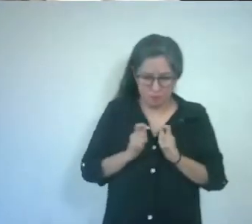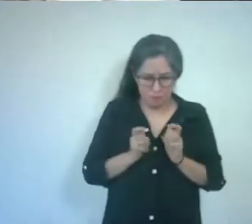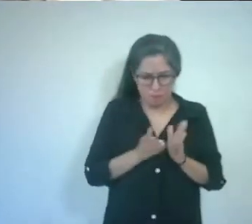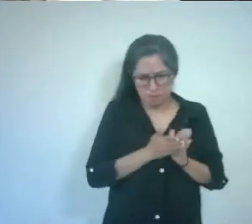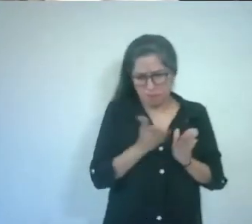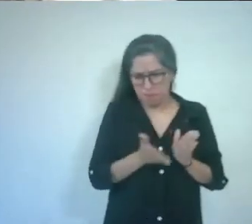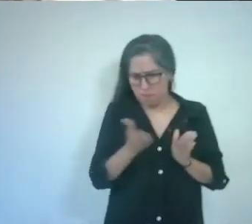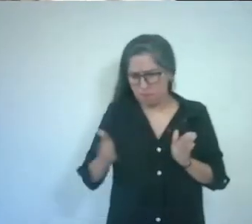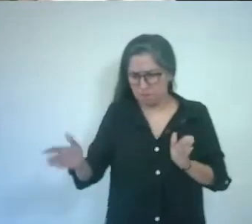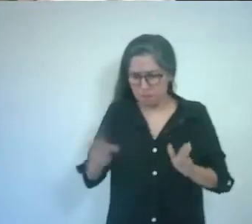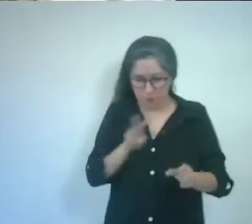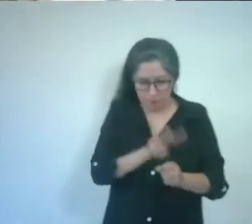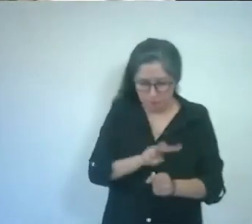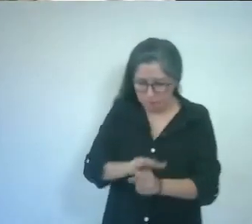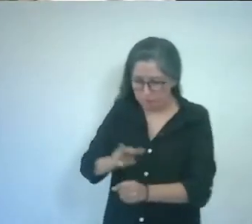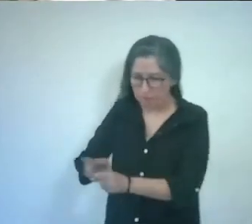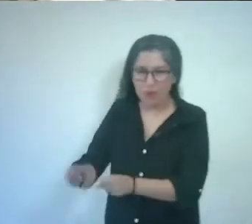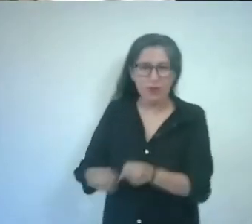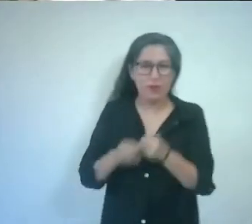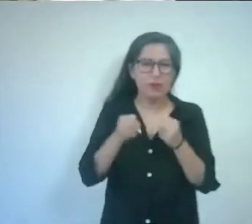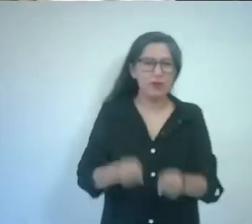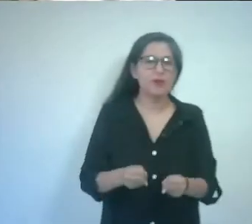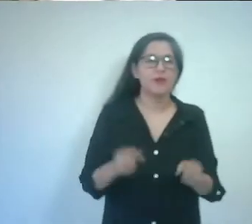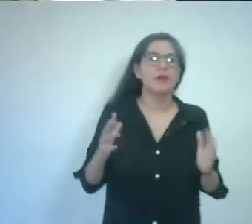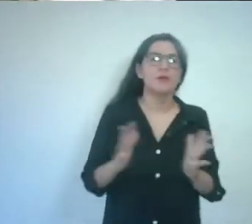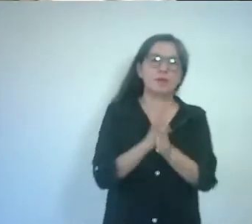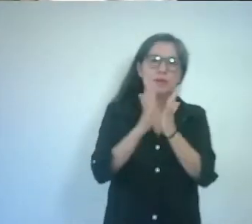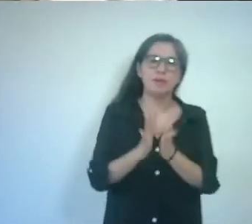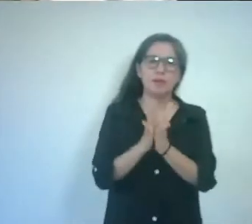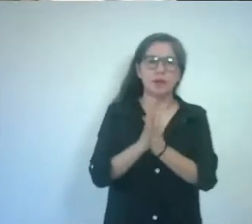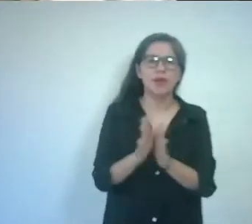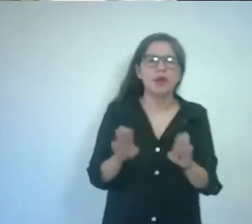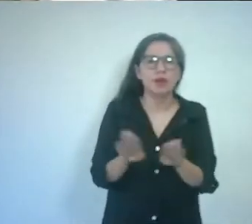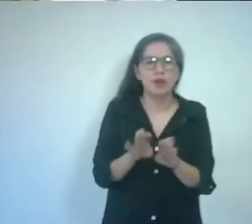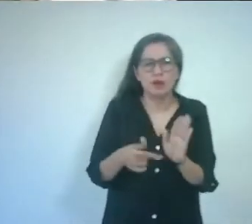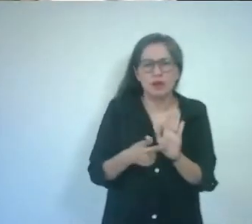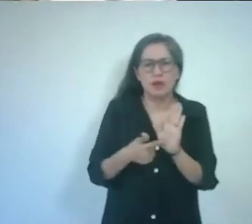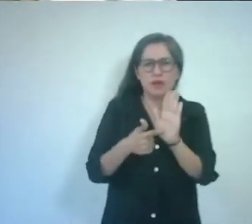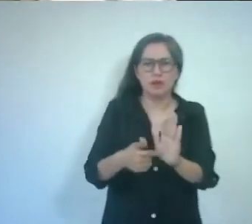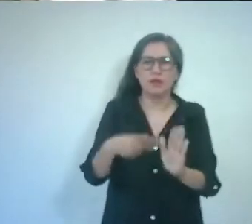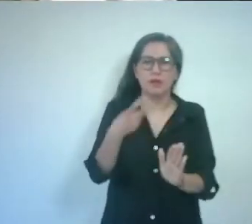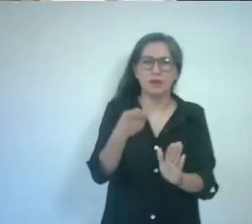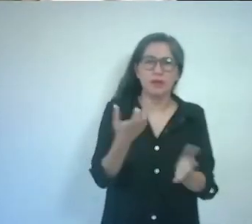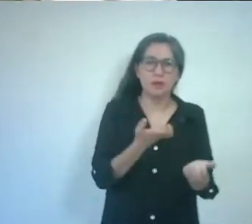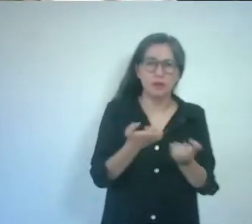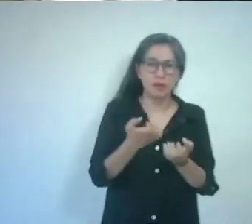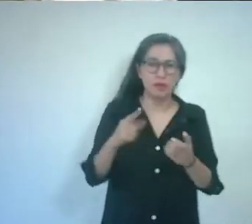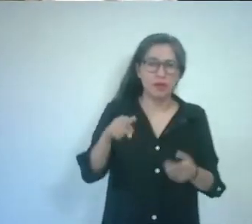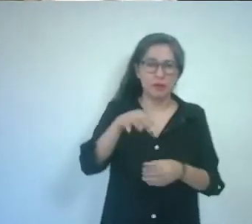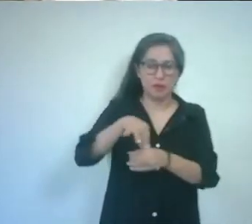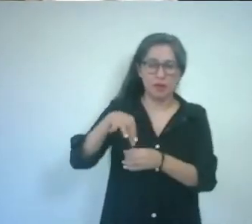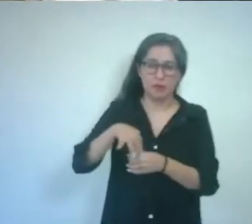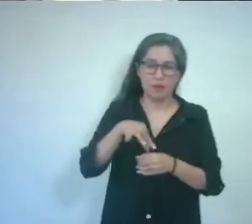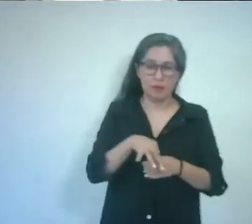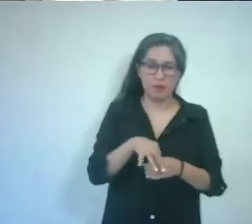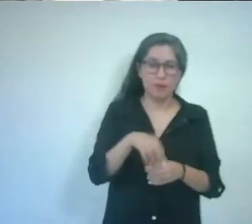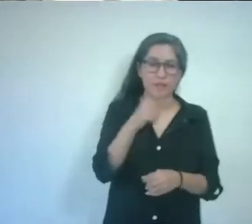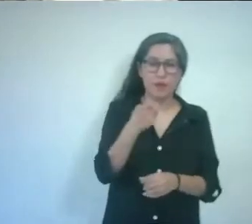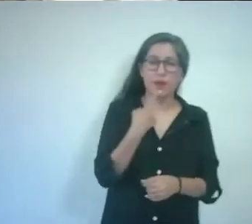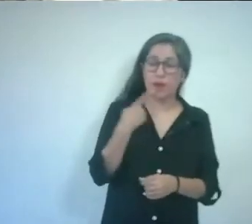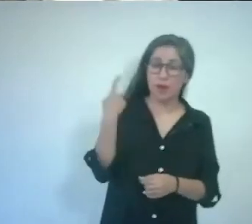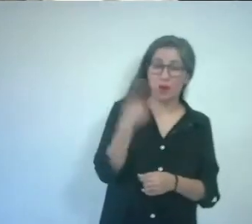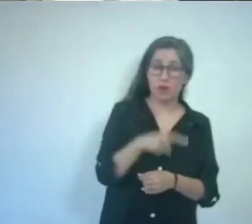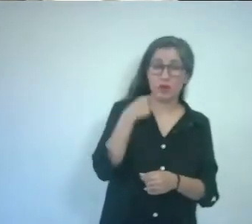proceso electoral, como participantes, como protagonistas de este ejercicio electoral, a que coloquemos esas denuncias y